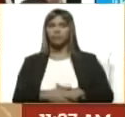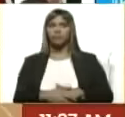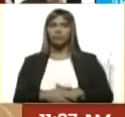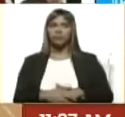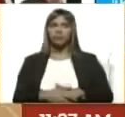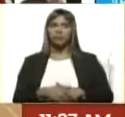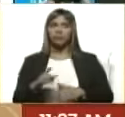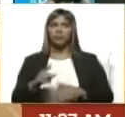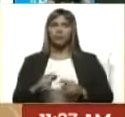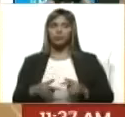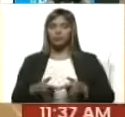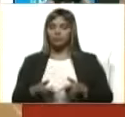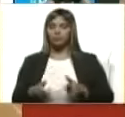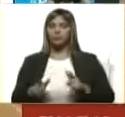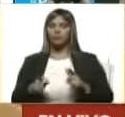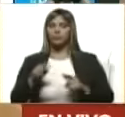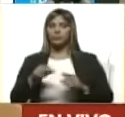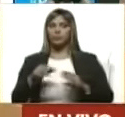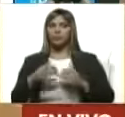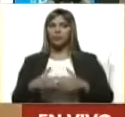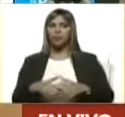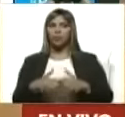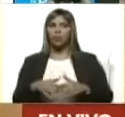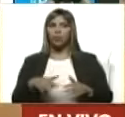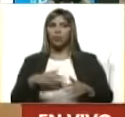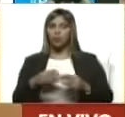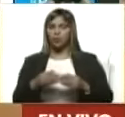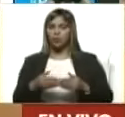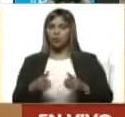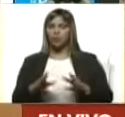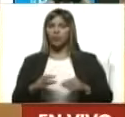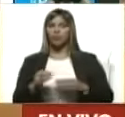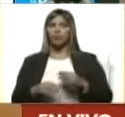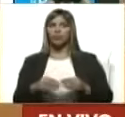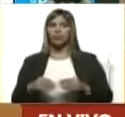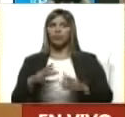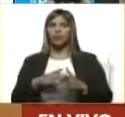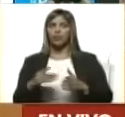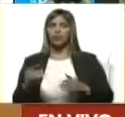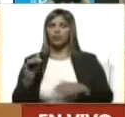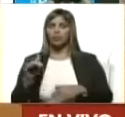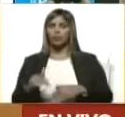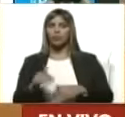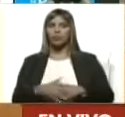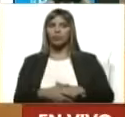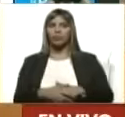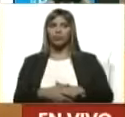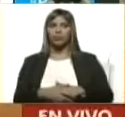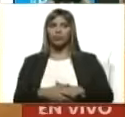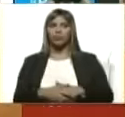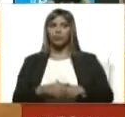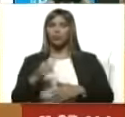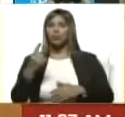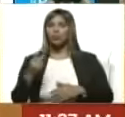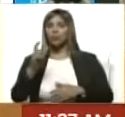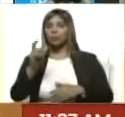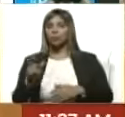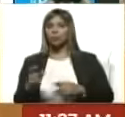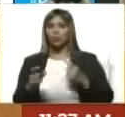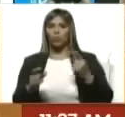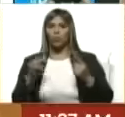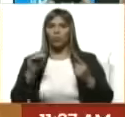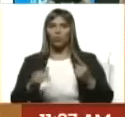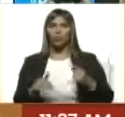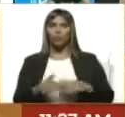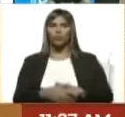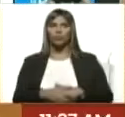y autoriza que la máquina se pueda abrir para ejercer el derecho al voto. Lo que garantiza una persona, un